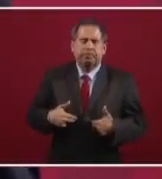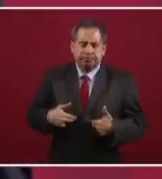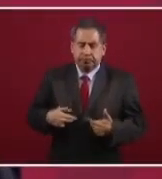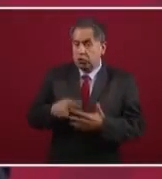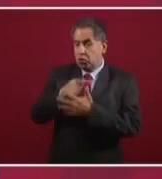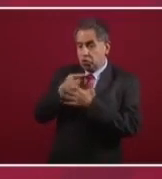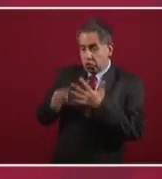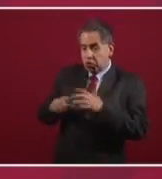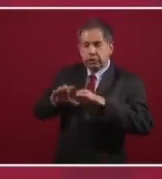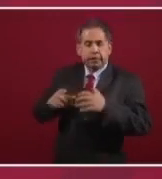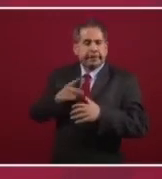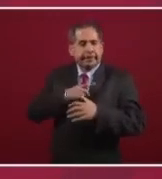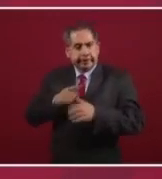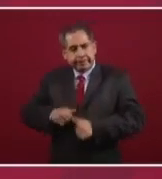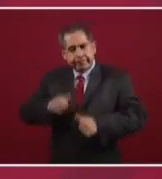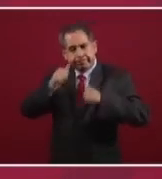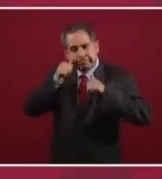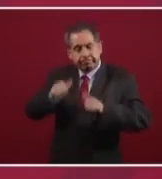ocuparse